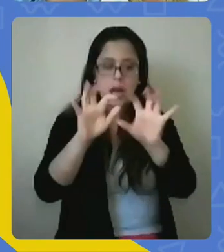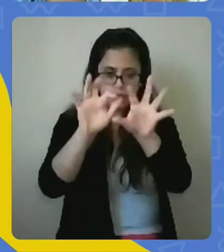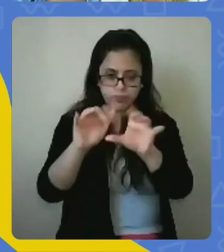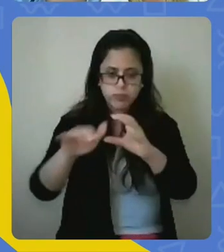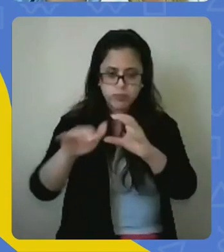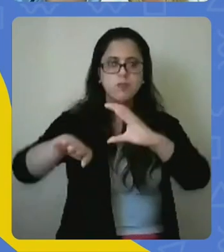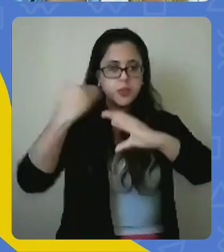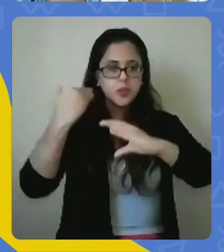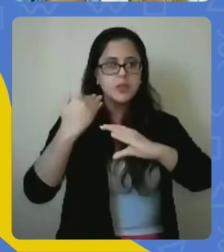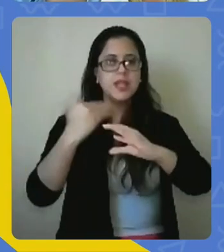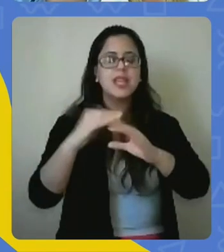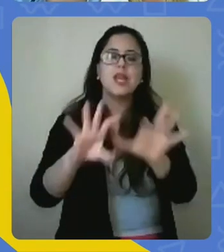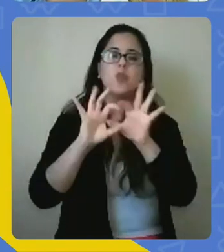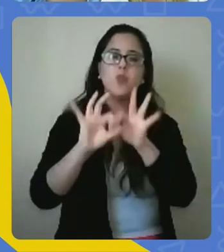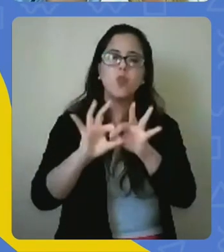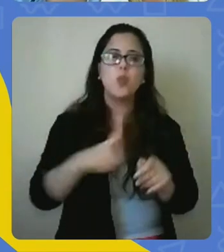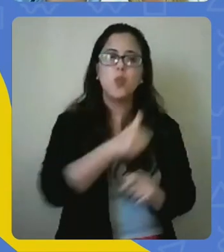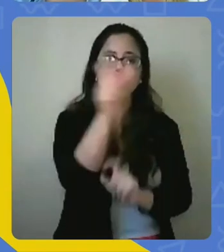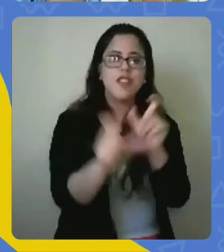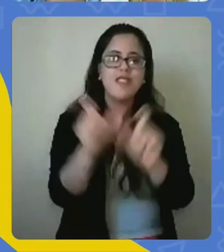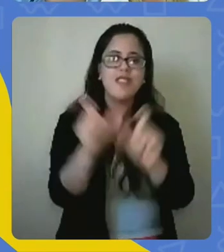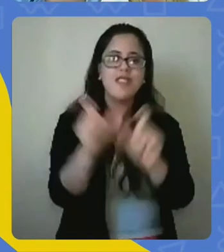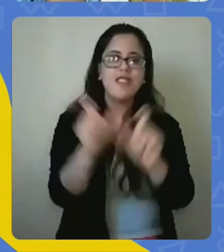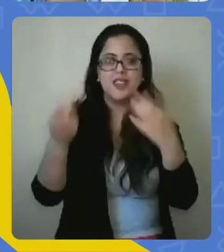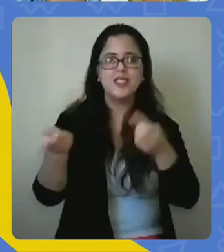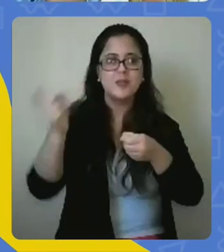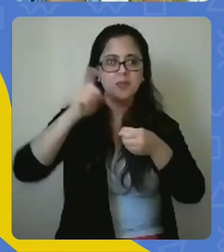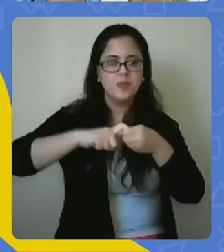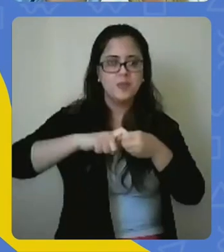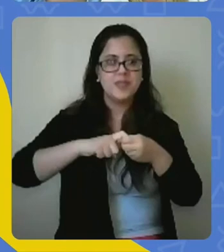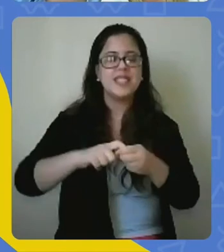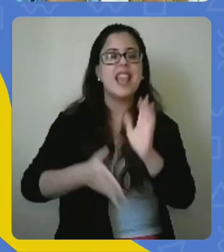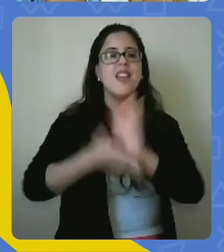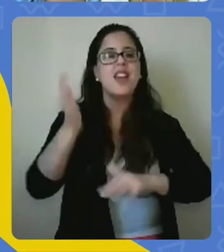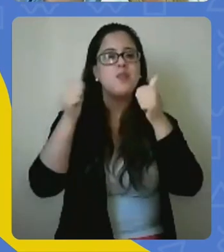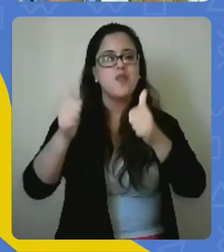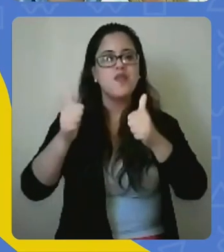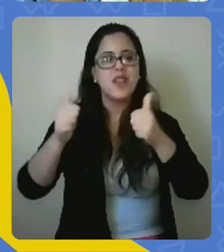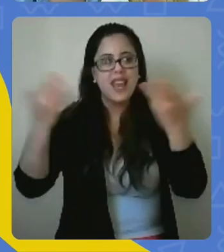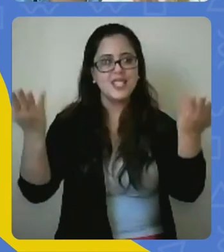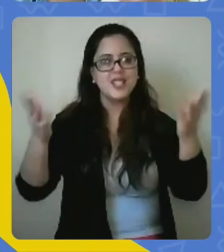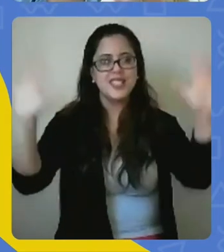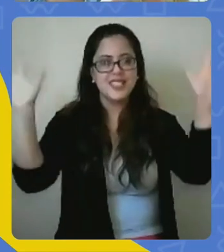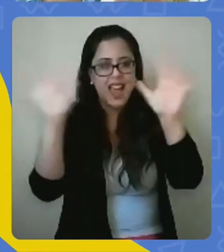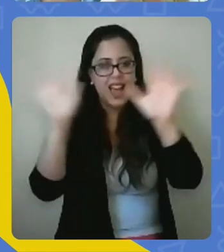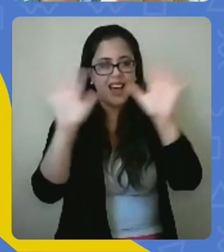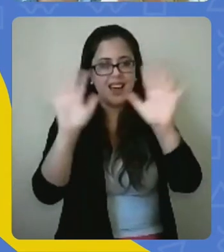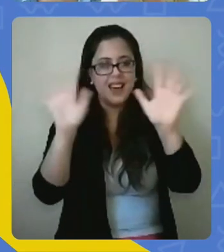y muchas gracias a todas las personas que estuvieron aquí. Que estén muy bien, eso. Chao, chao.